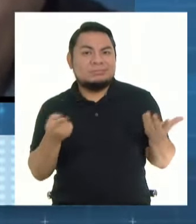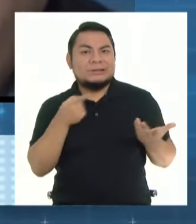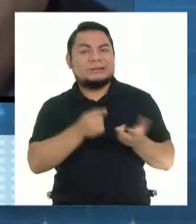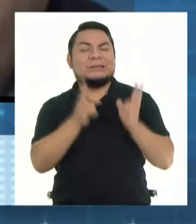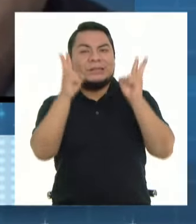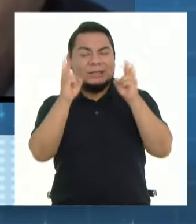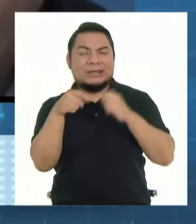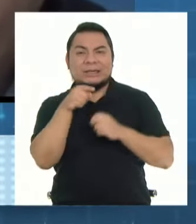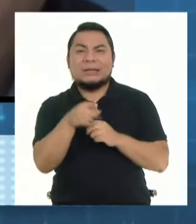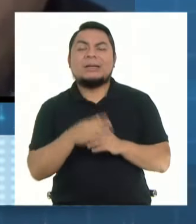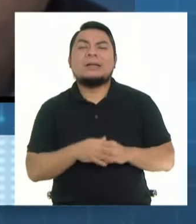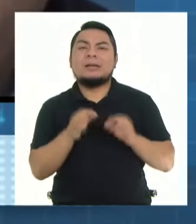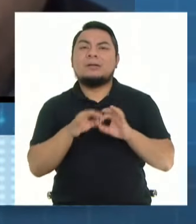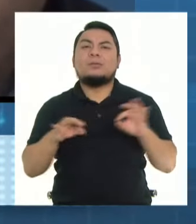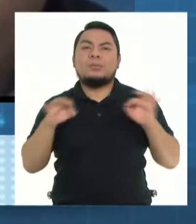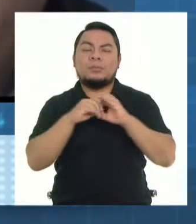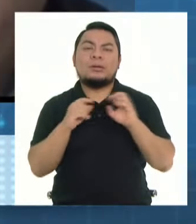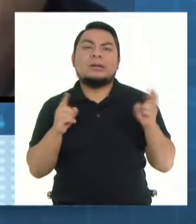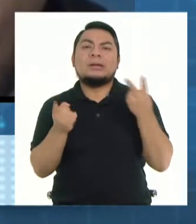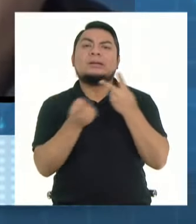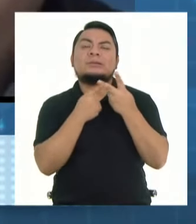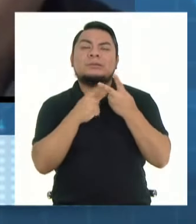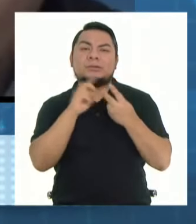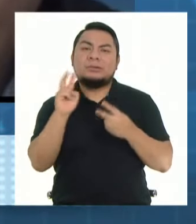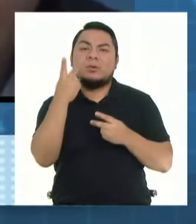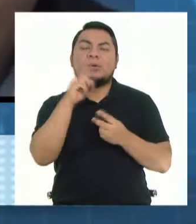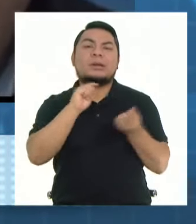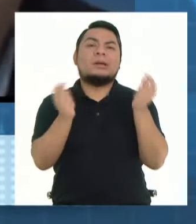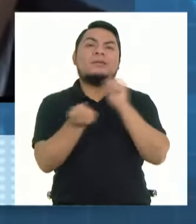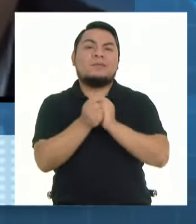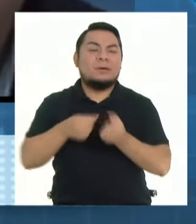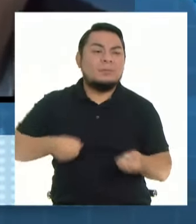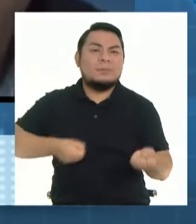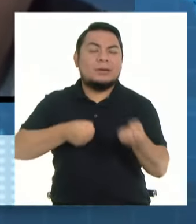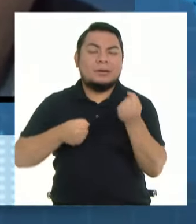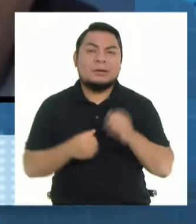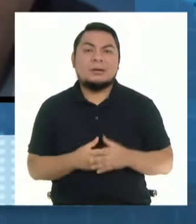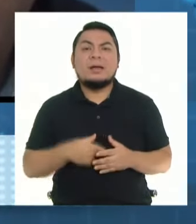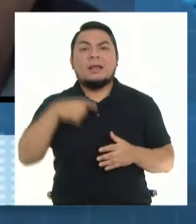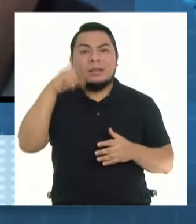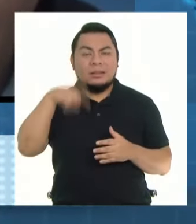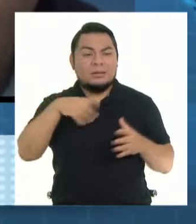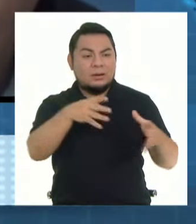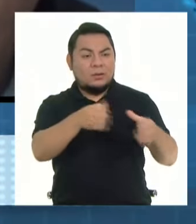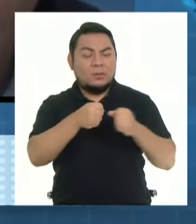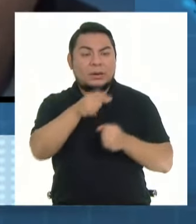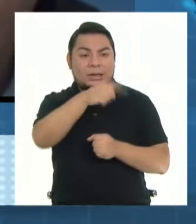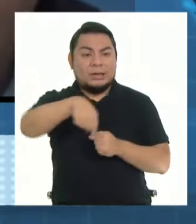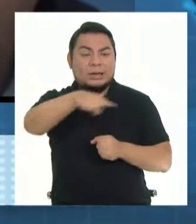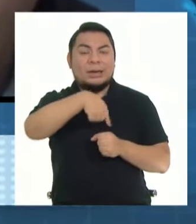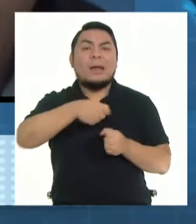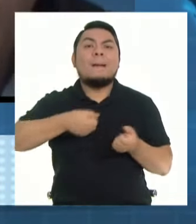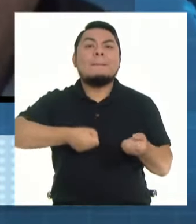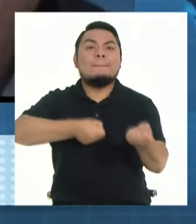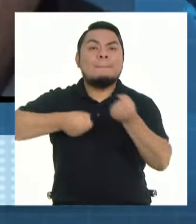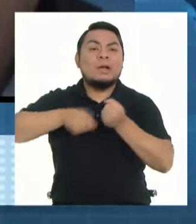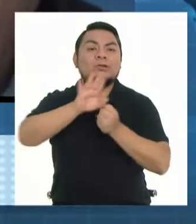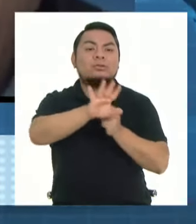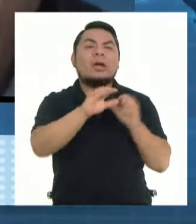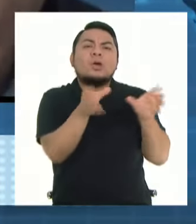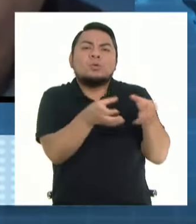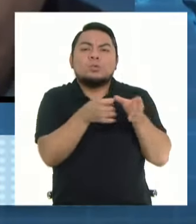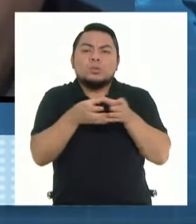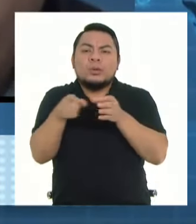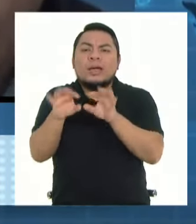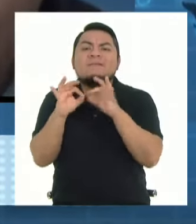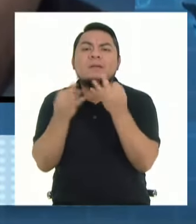tema eje de la segunda reforma agraria, que tenemos que poder posicionar al agricultor familiar en los mercados. Pasa en la